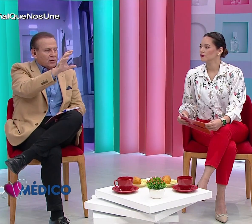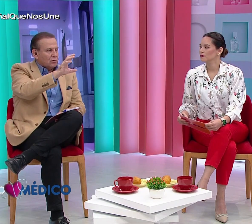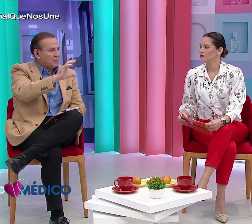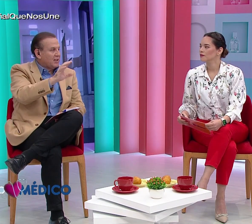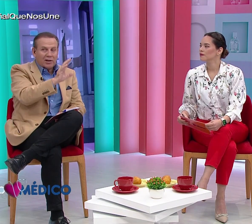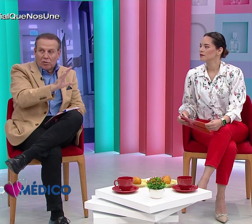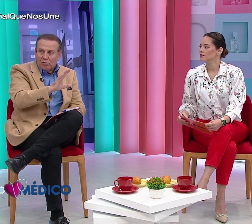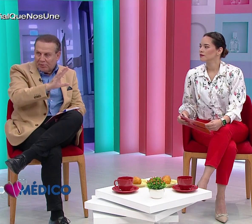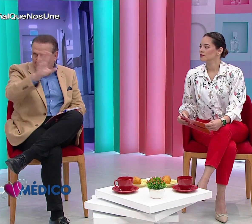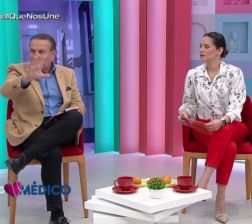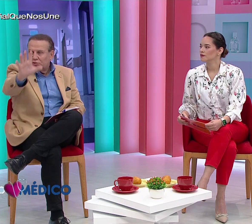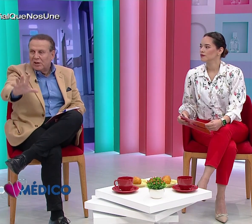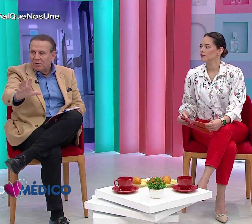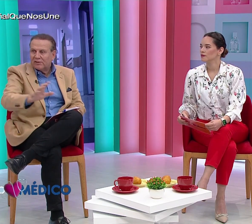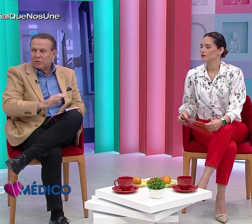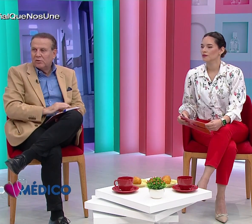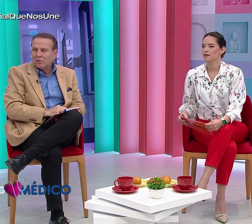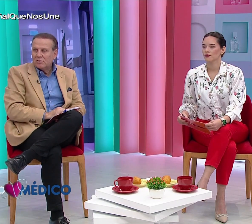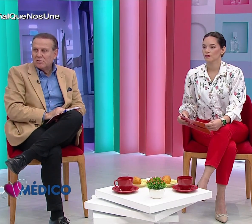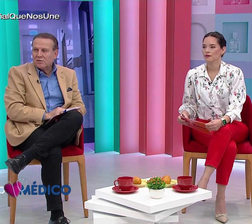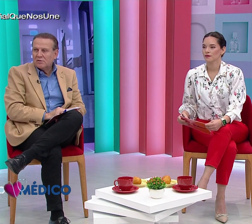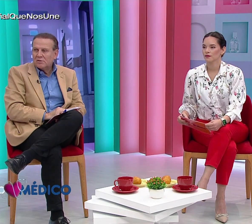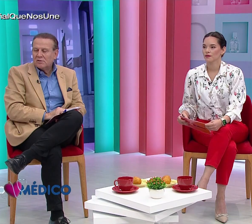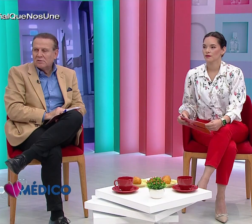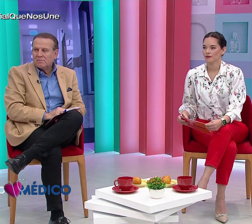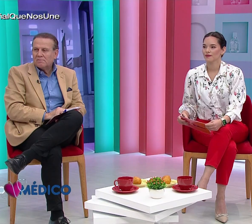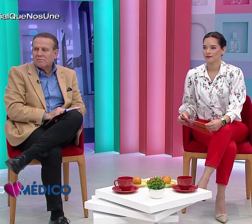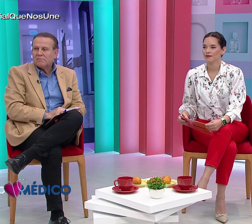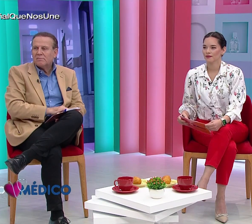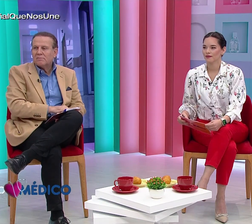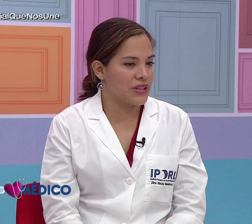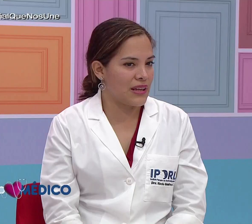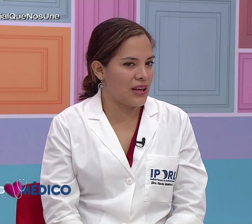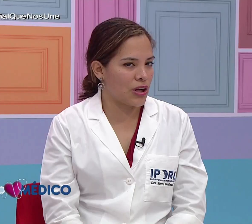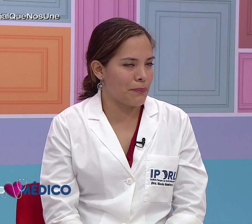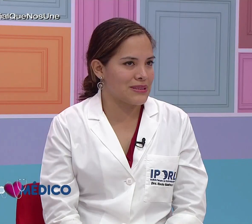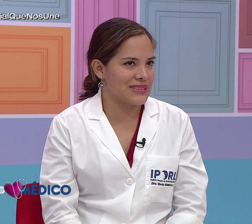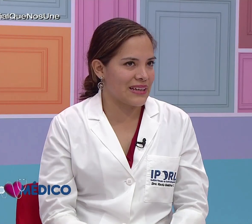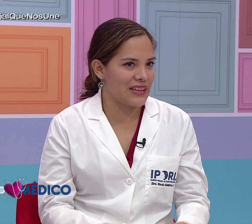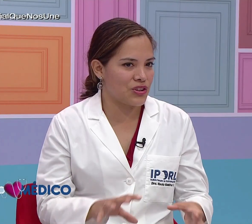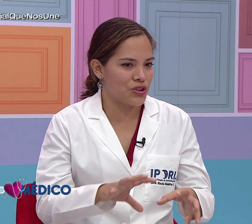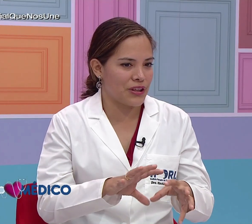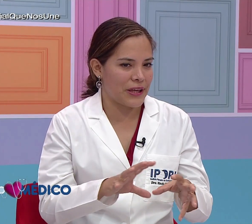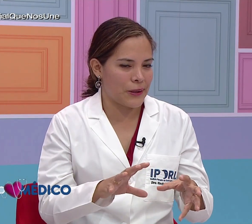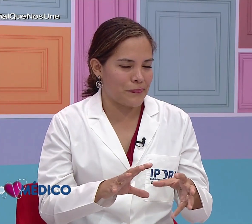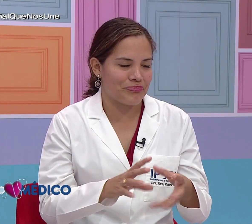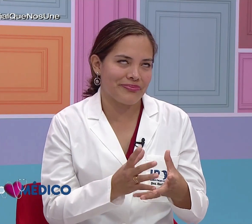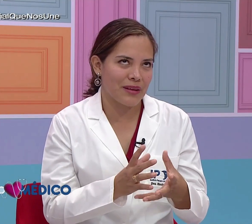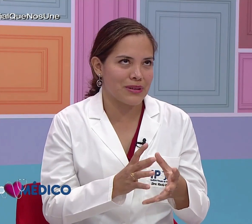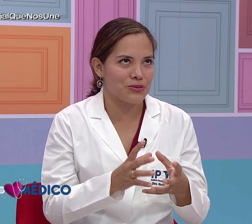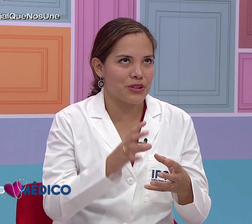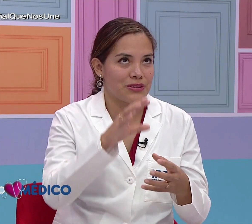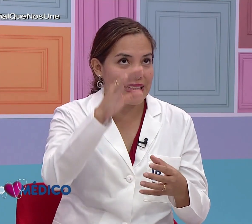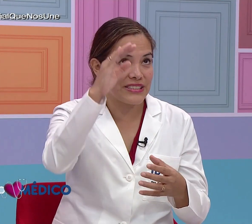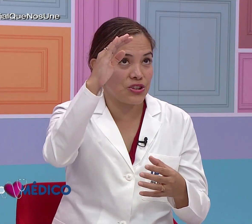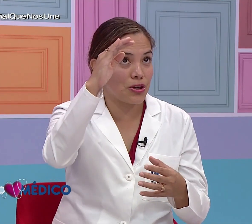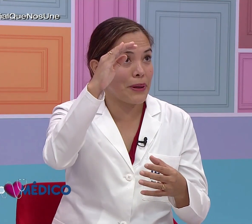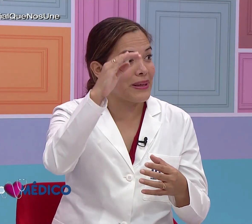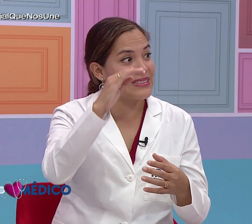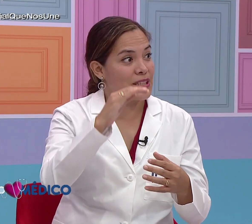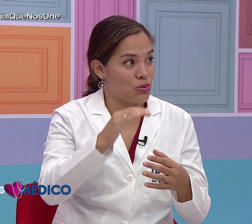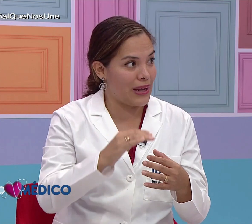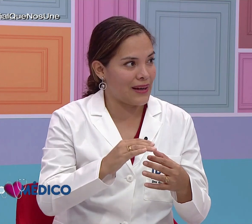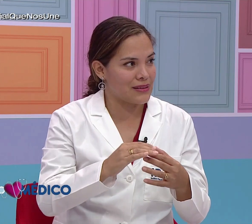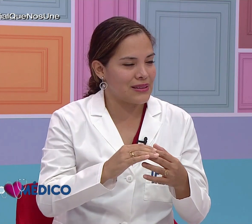el síndrome de Meynier, ¿no? ¿Pero ambos tienen vértigo? Claro, o sea, ambos tienen... Lo que pasa es que dentro de, más o menos, del